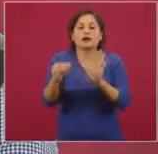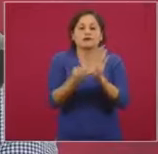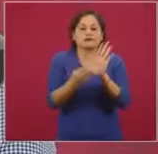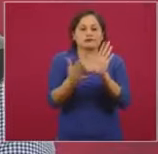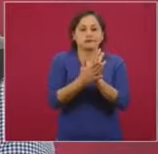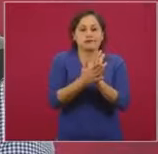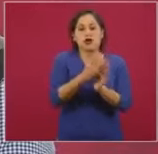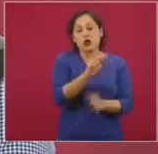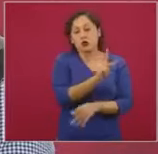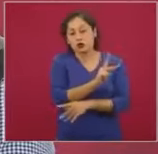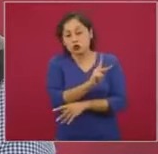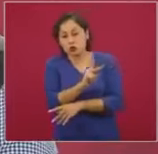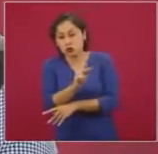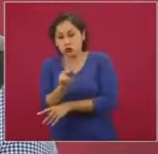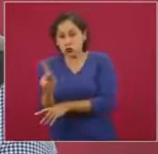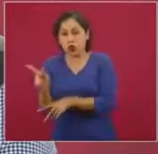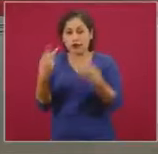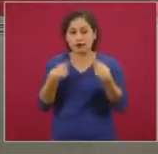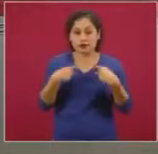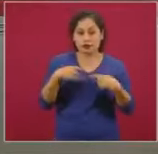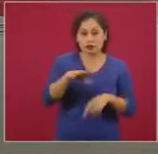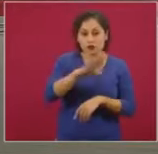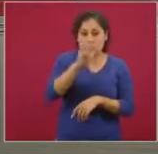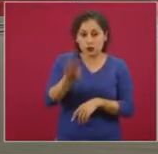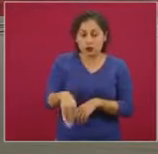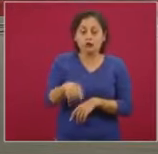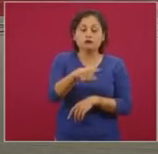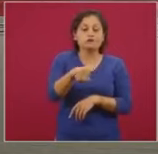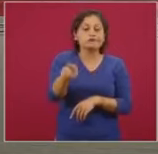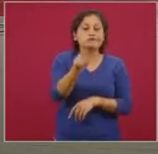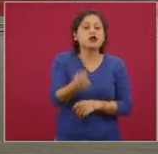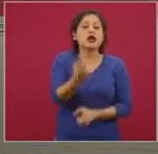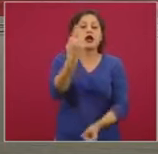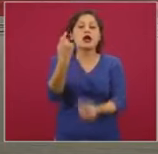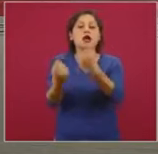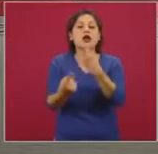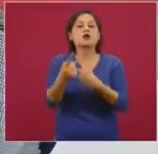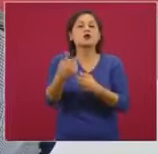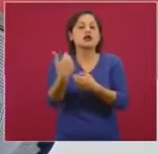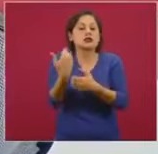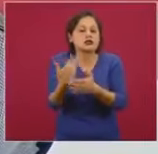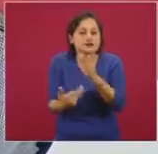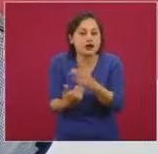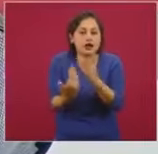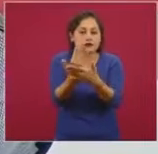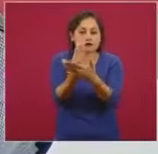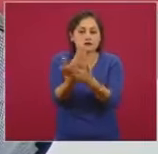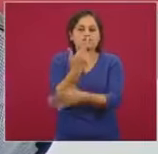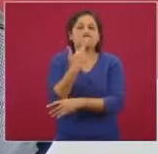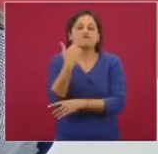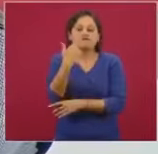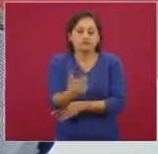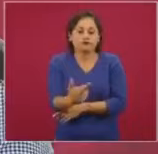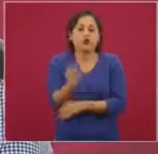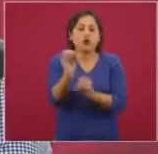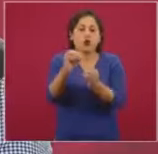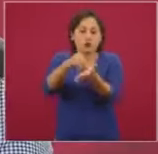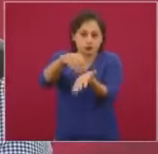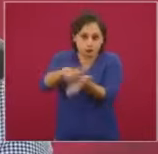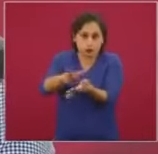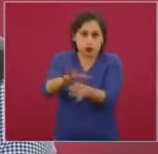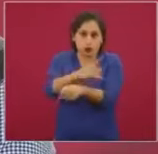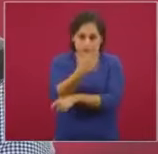las que en un momento determinado pudieran, a través después de emitirse el resultado o realizarse la dictaminación, pues